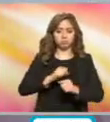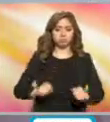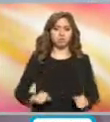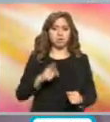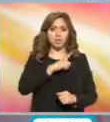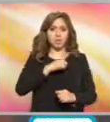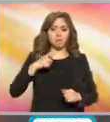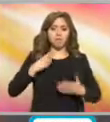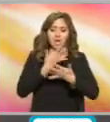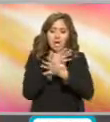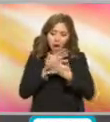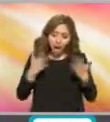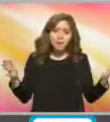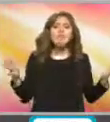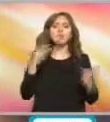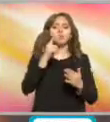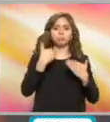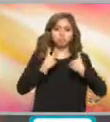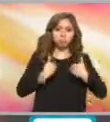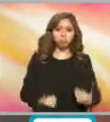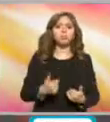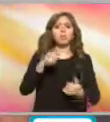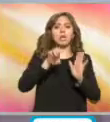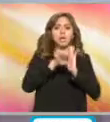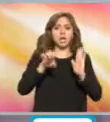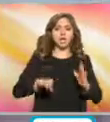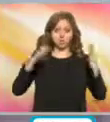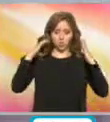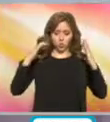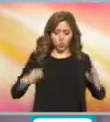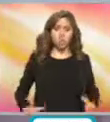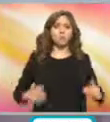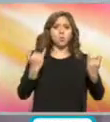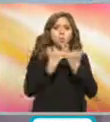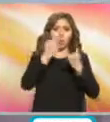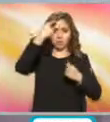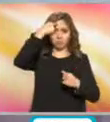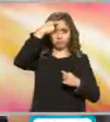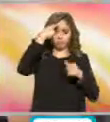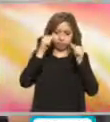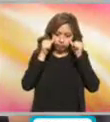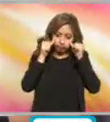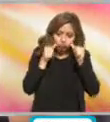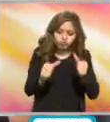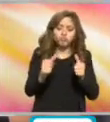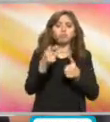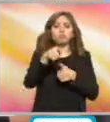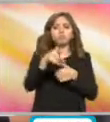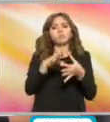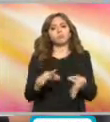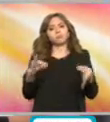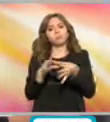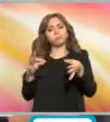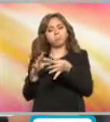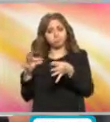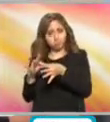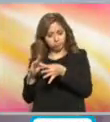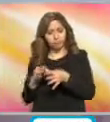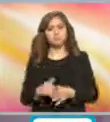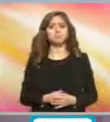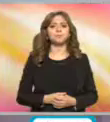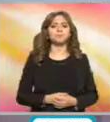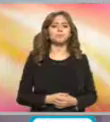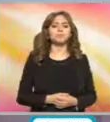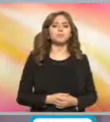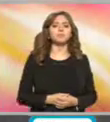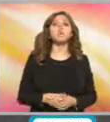medio. Exactamente, abrirte completamente en cuerpo y también en mente para poder escucharlo y estar atento a lo que está sucediendo. La